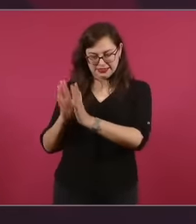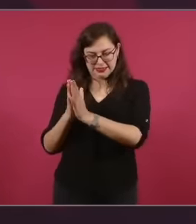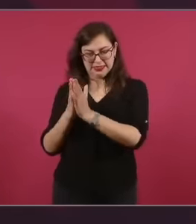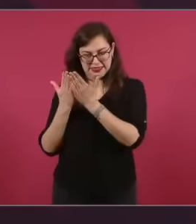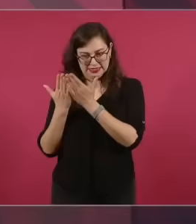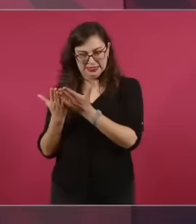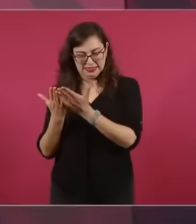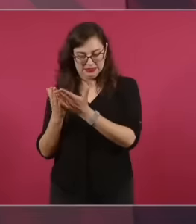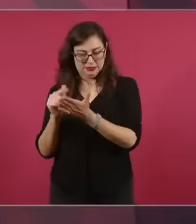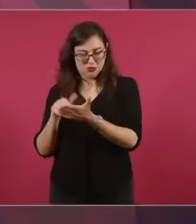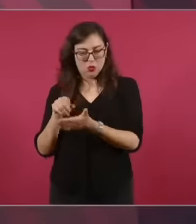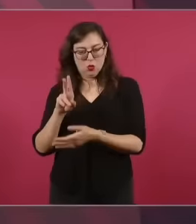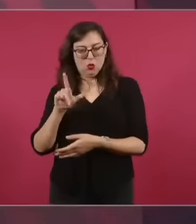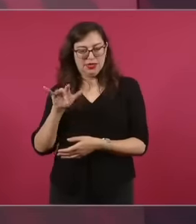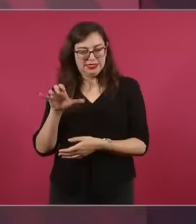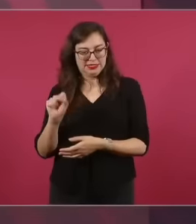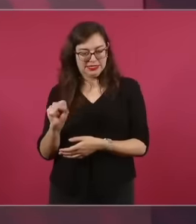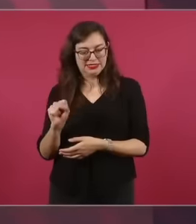Criollo,